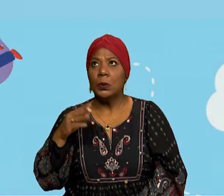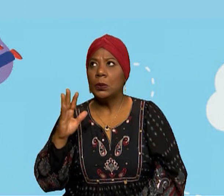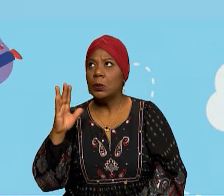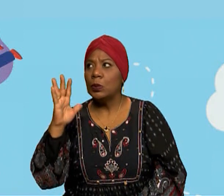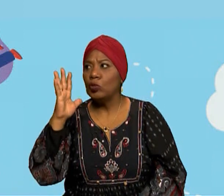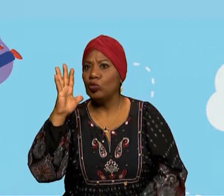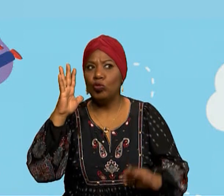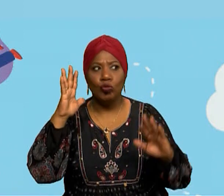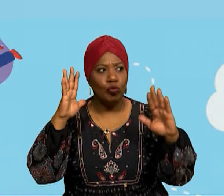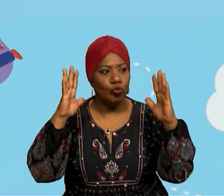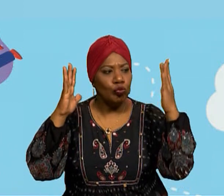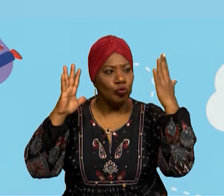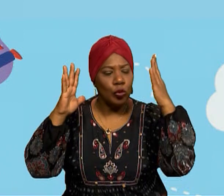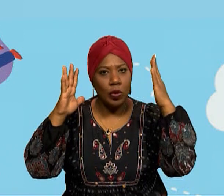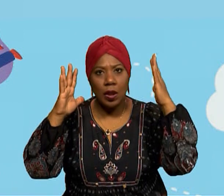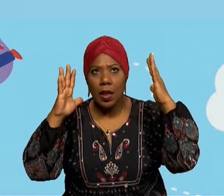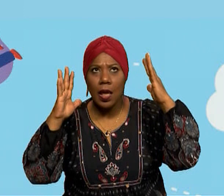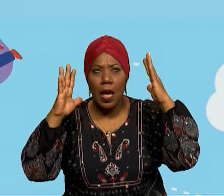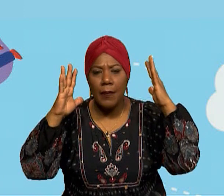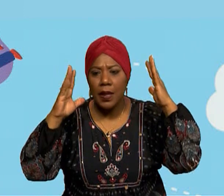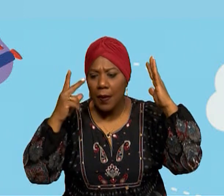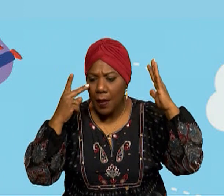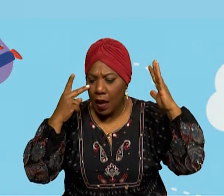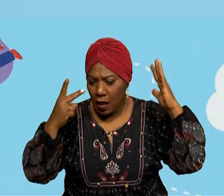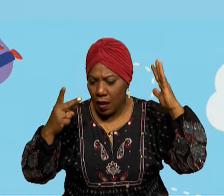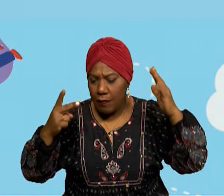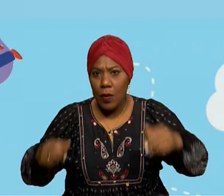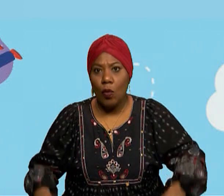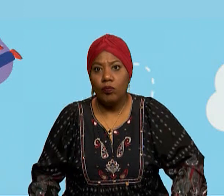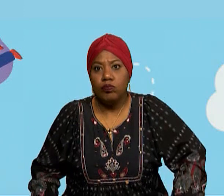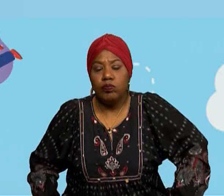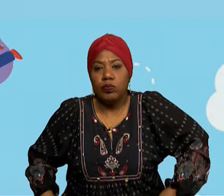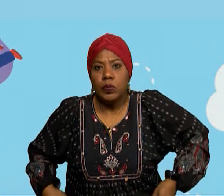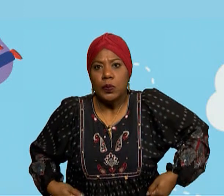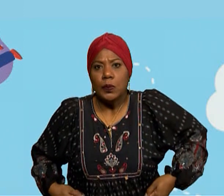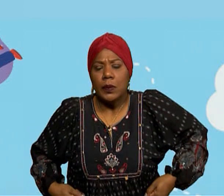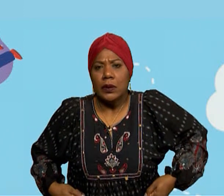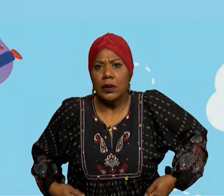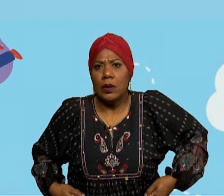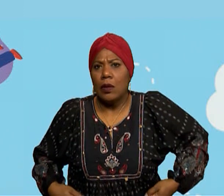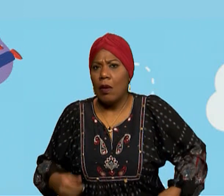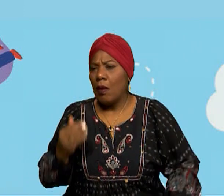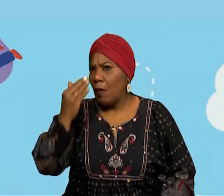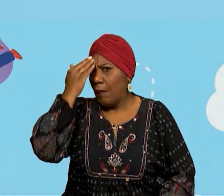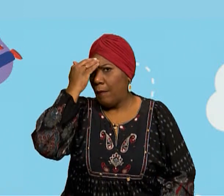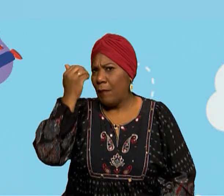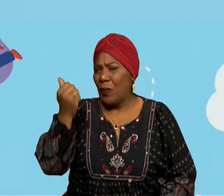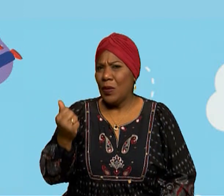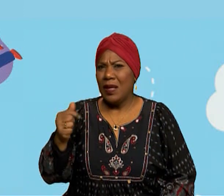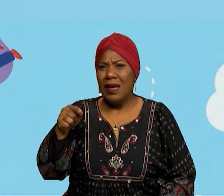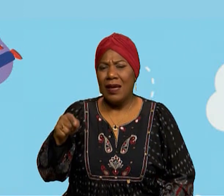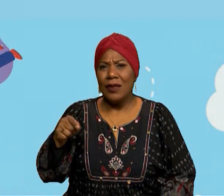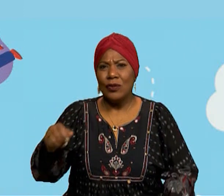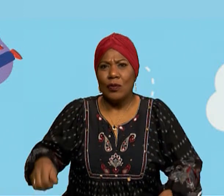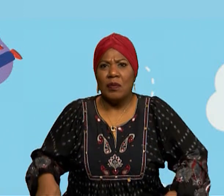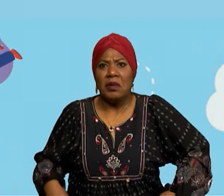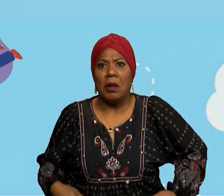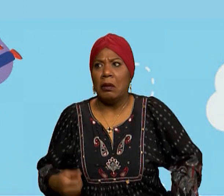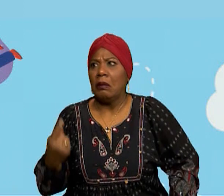cuando se encontró un pantalón y dijo: ¿por qué estos pantalones están extraviados